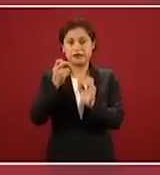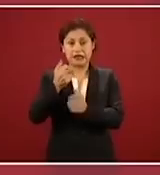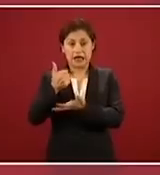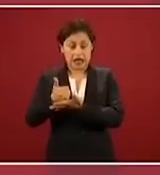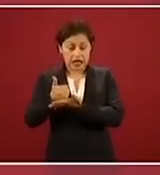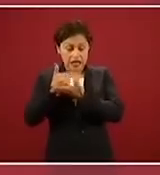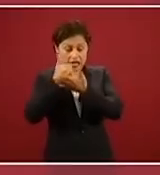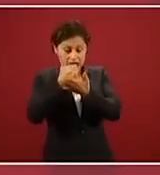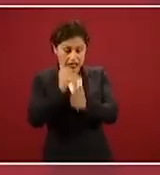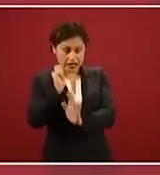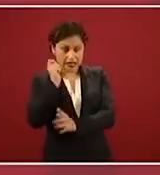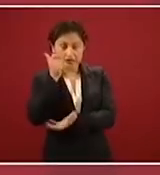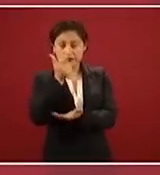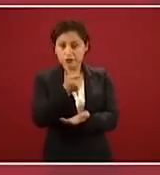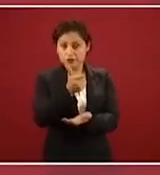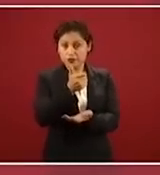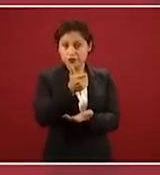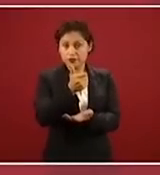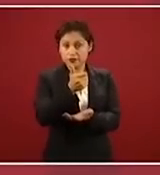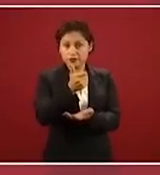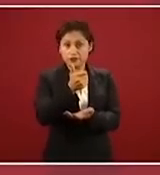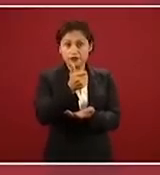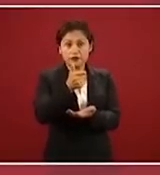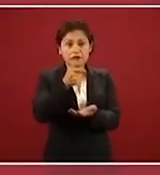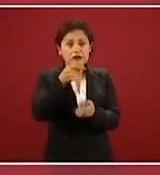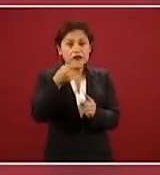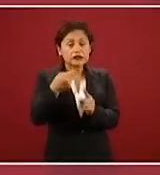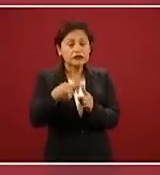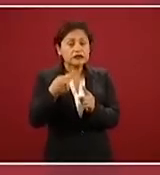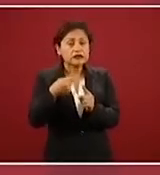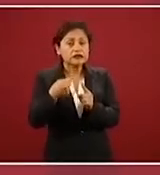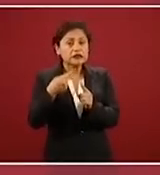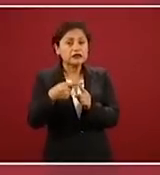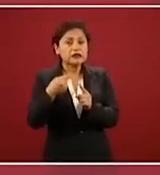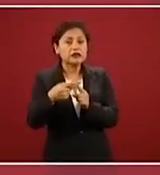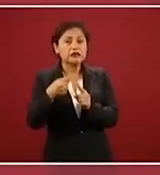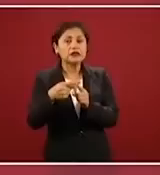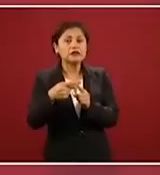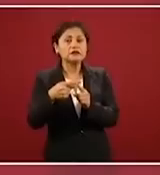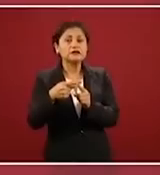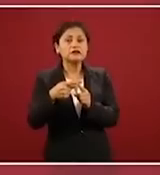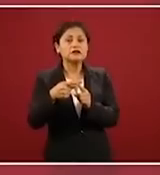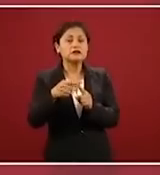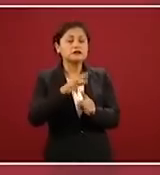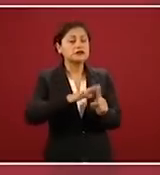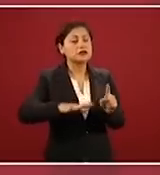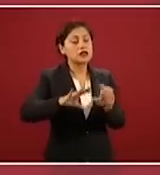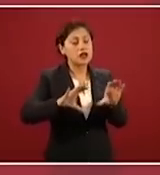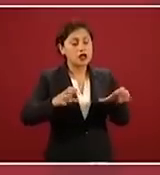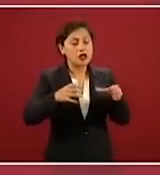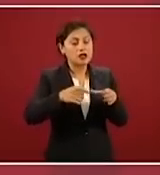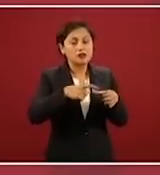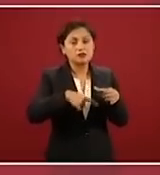vaya a los pobladores de menores ingresos.